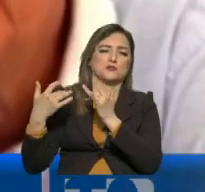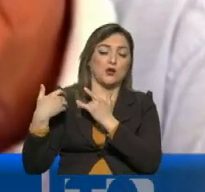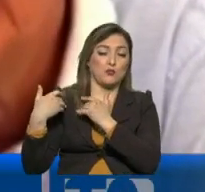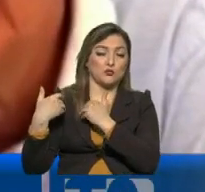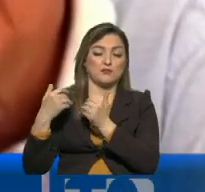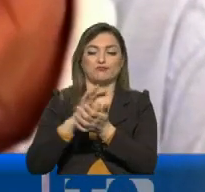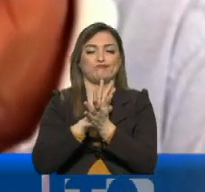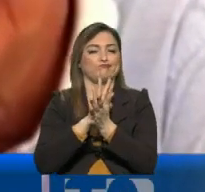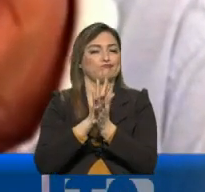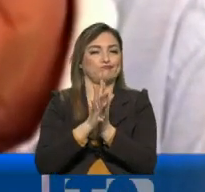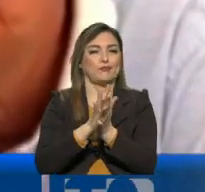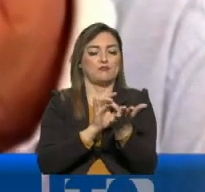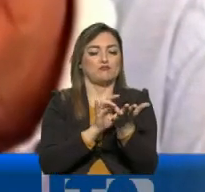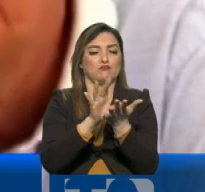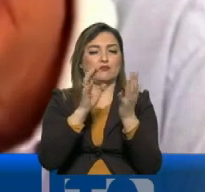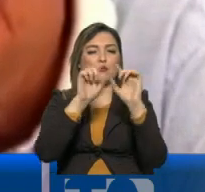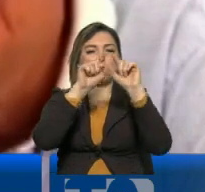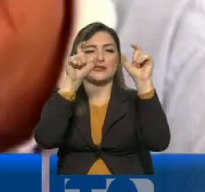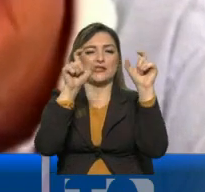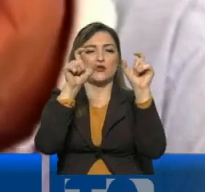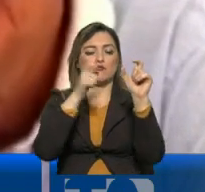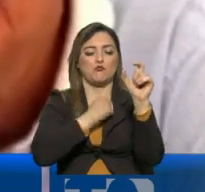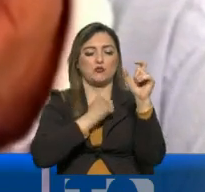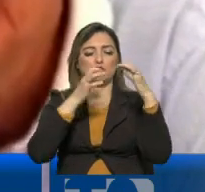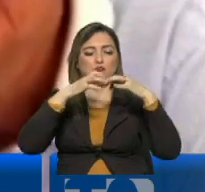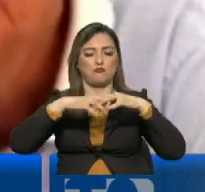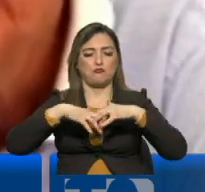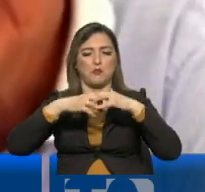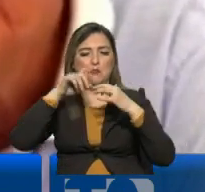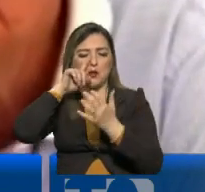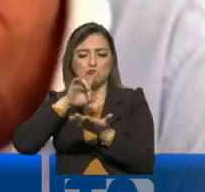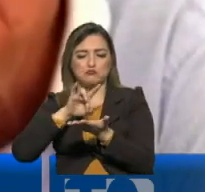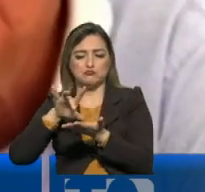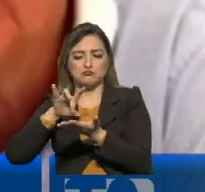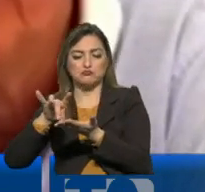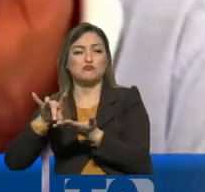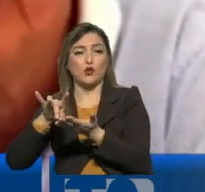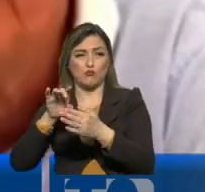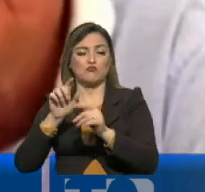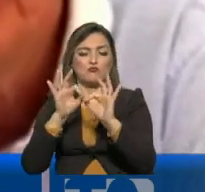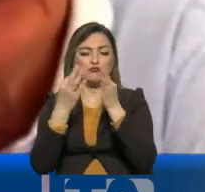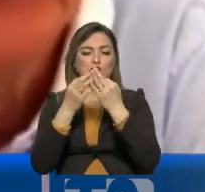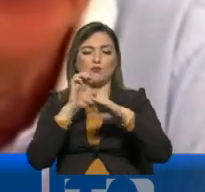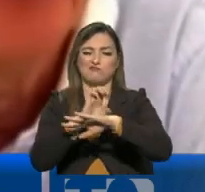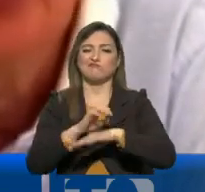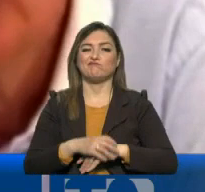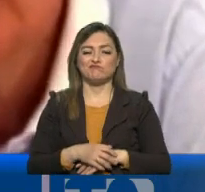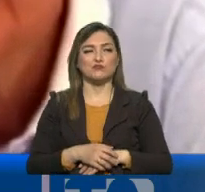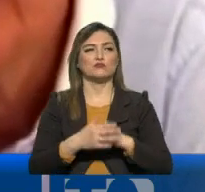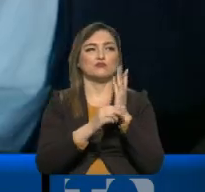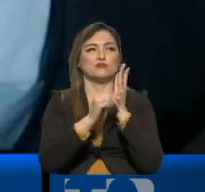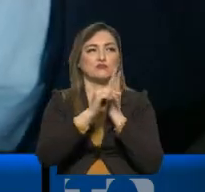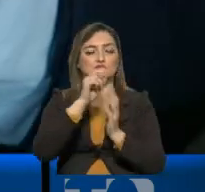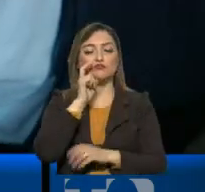también mandando al desempleo a muchas familias ecuatorianas, ¿no? Las declaraciones del presidente Guillermo Lasso y del ministro de